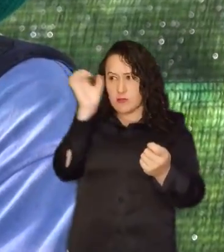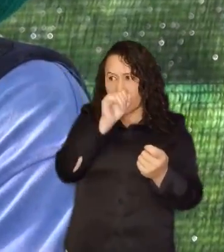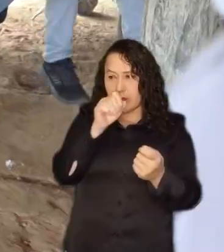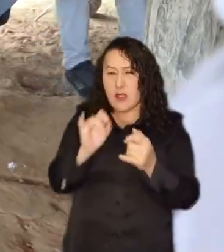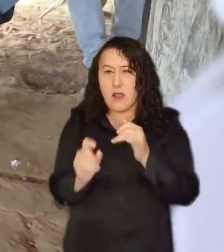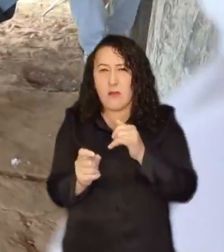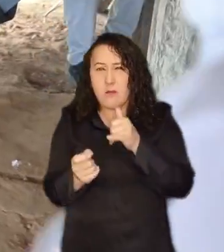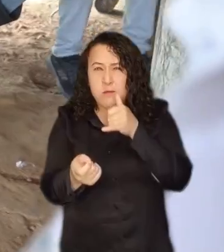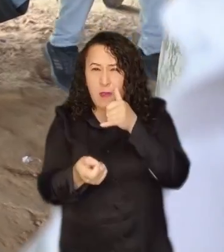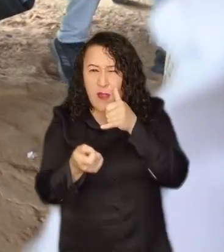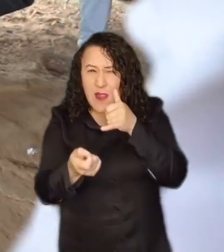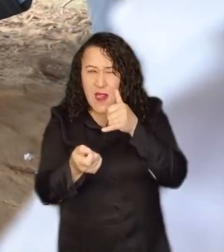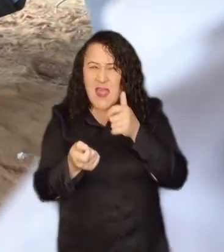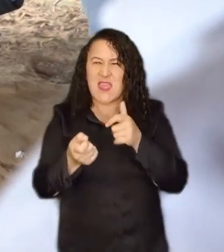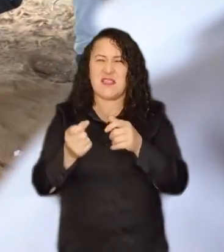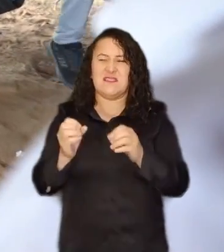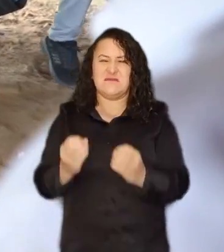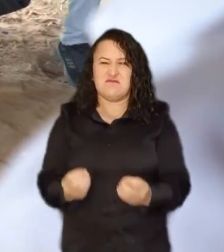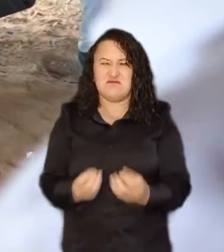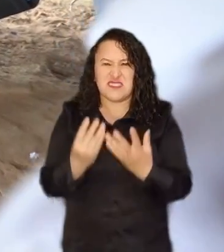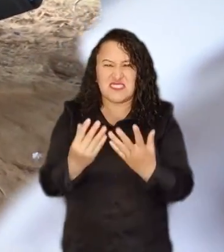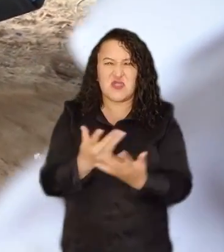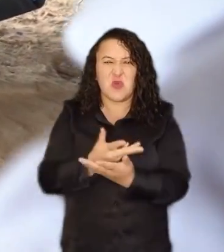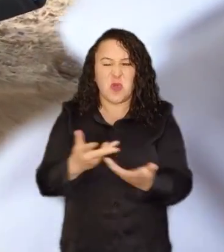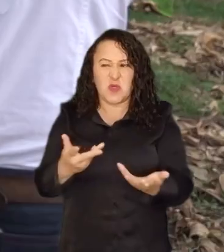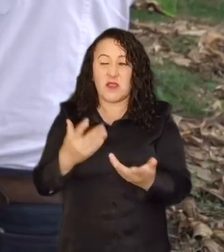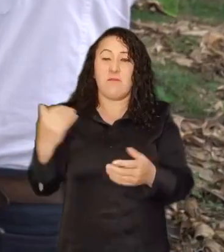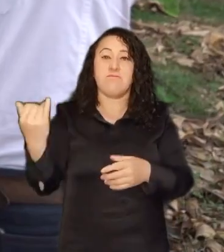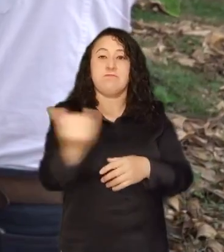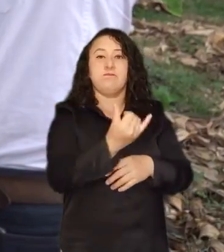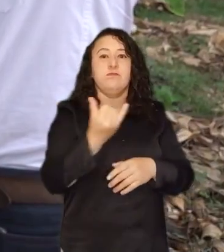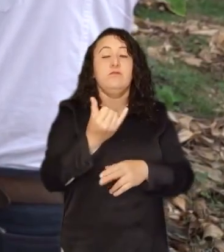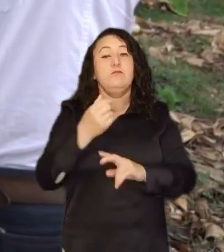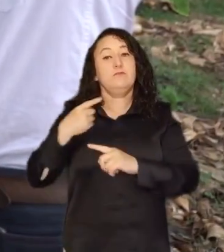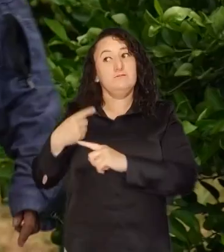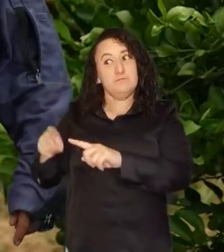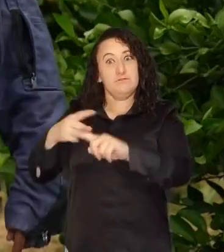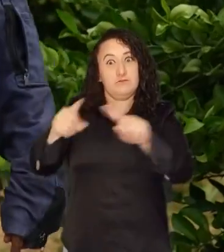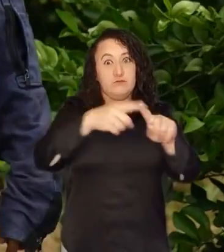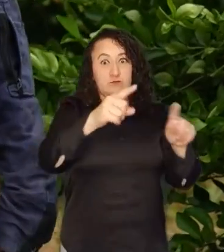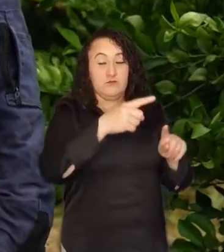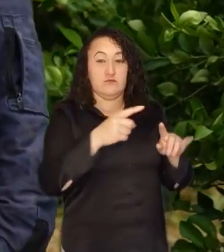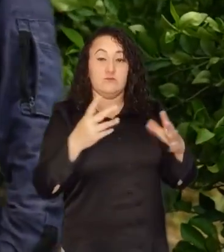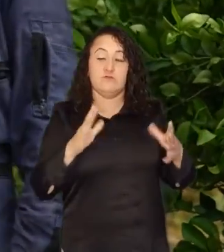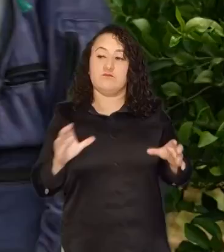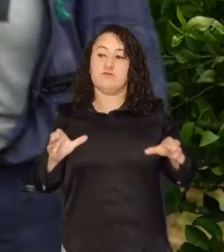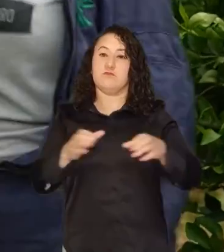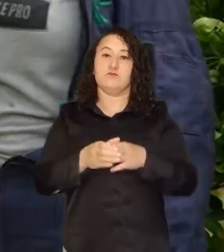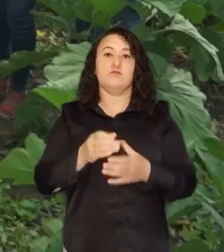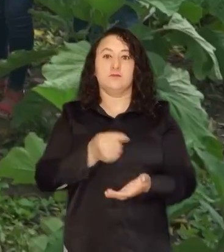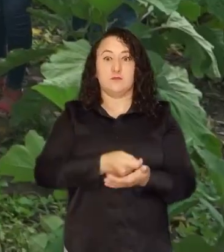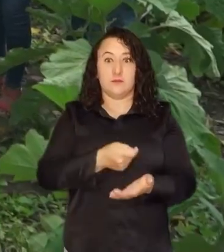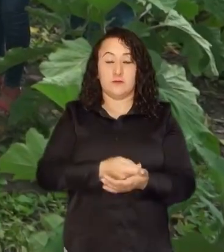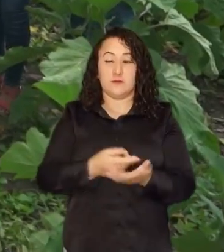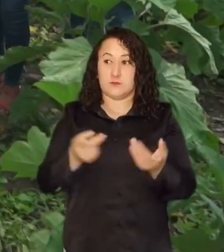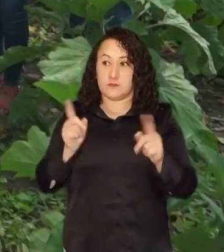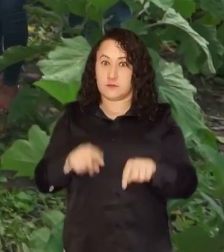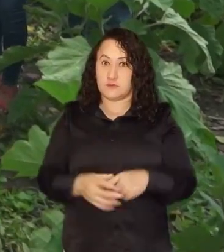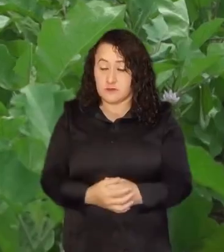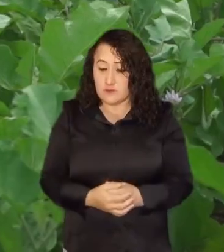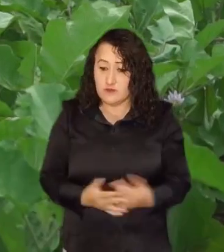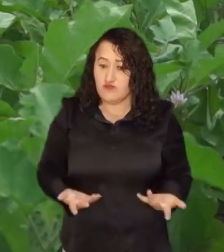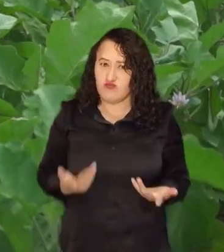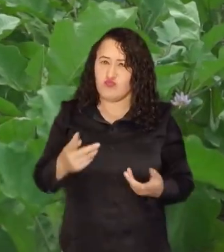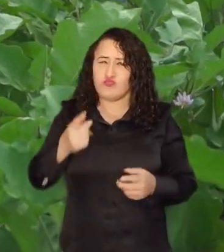raizales, de la población nativa americana y de la población reincorporada tras los acuerdos de paz, reivindicando el papel de las